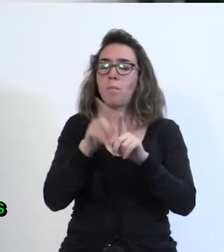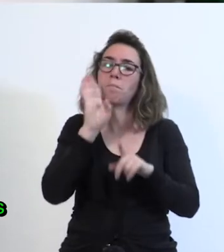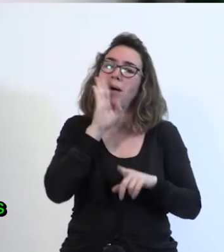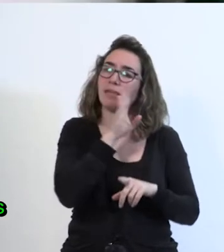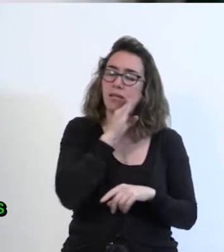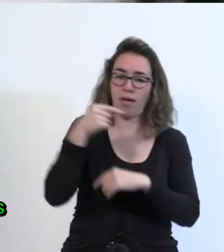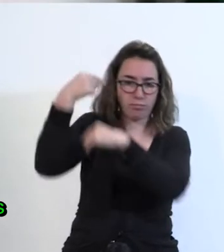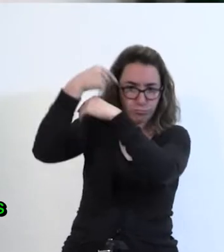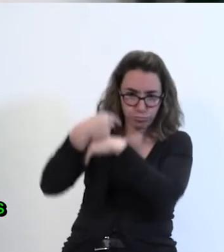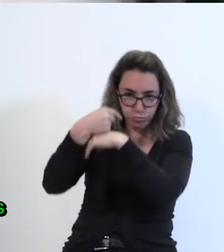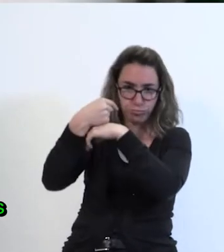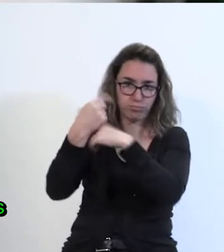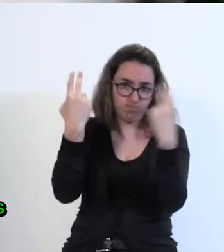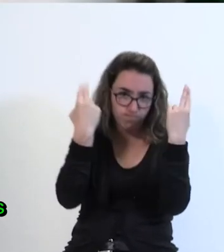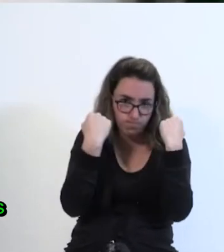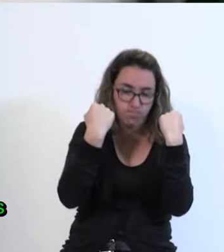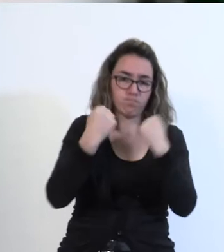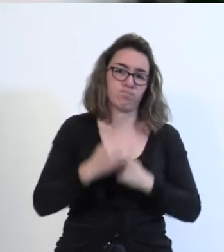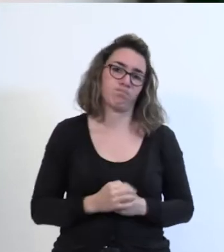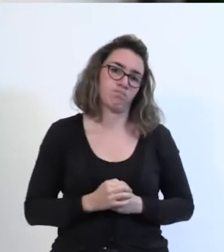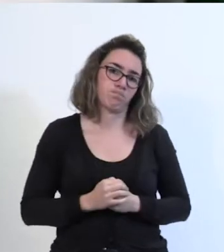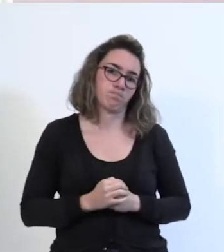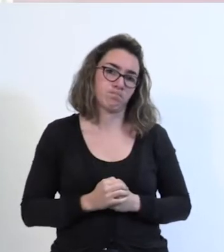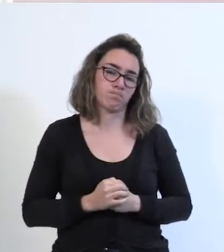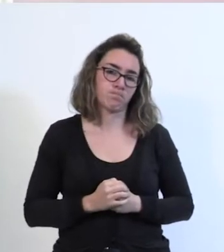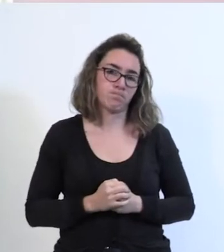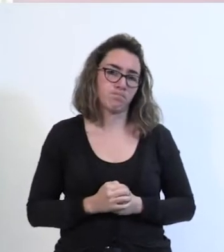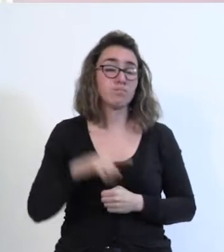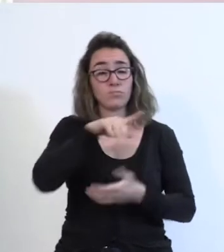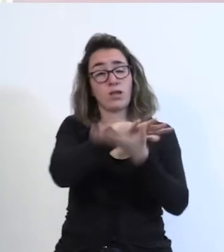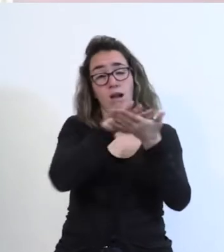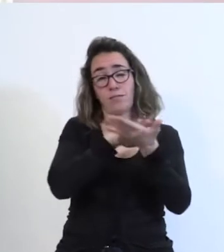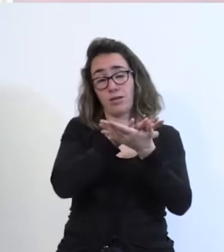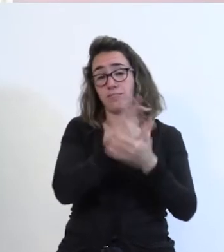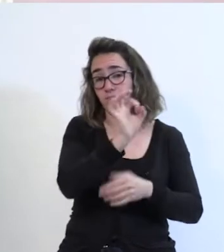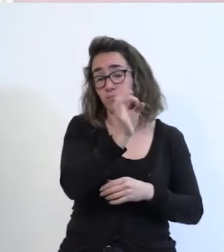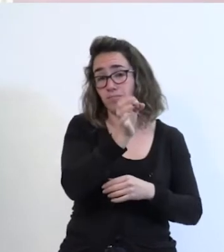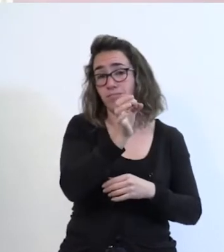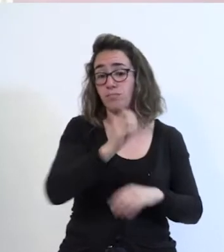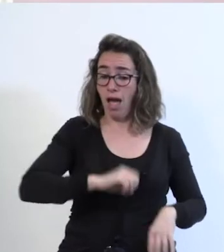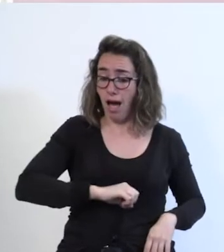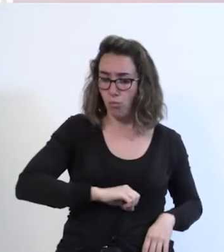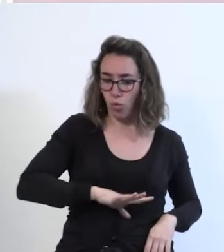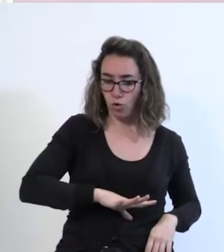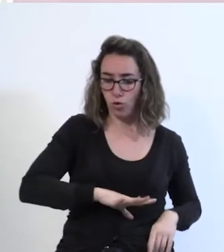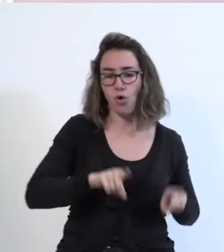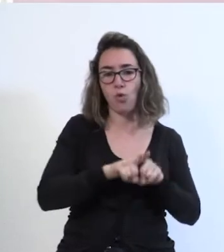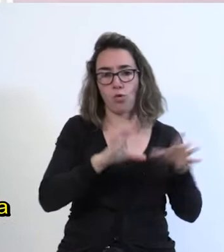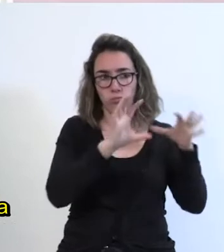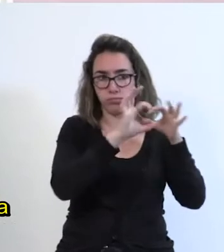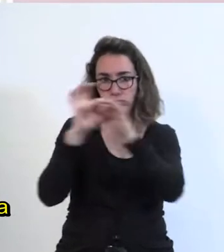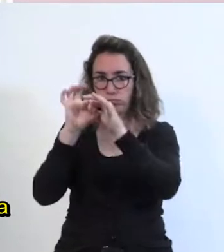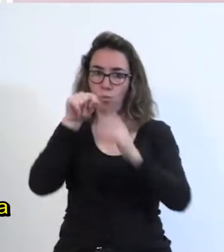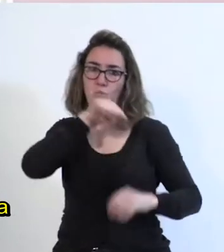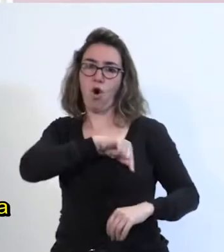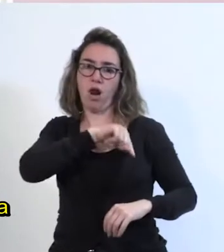las maternidades obligadas y forzadas. Por lo que dices, Morena, que el aborto se trata como una cuestión moral, el